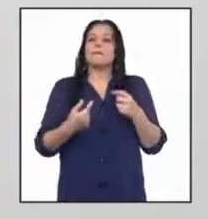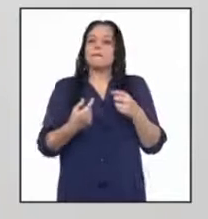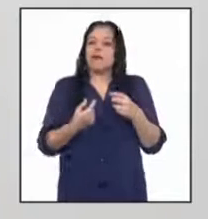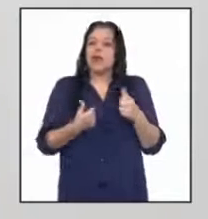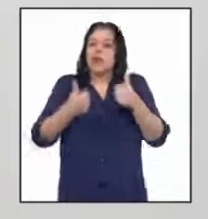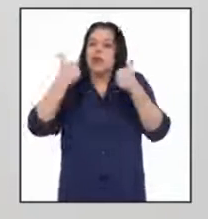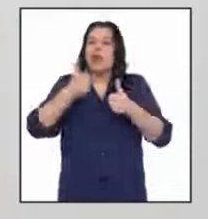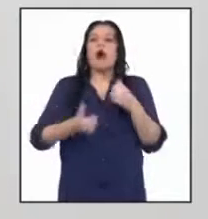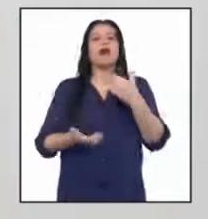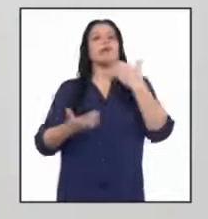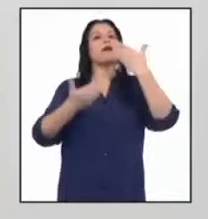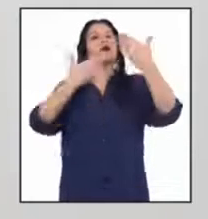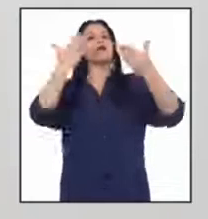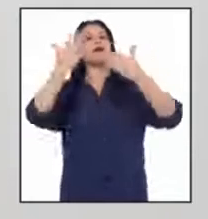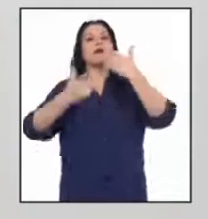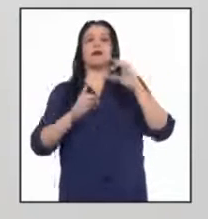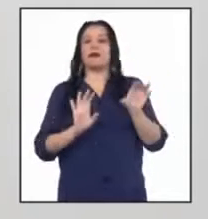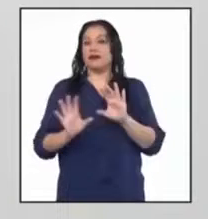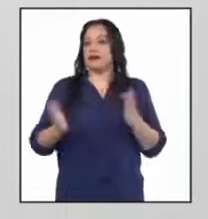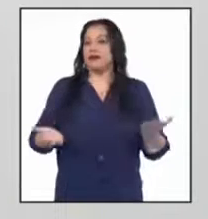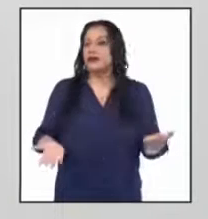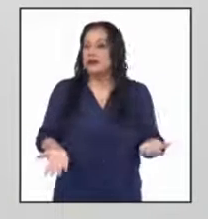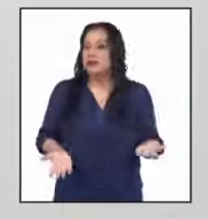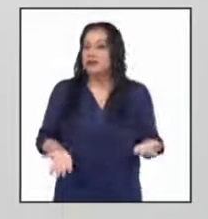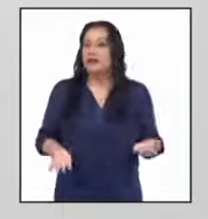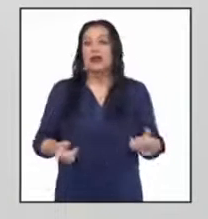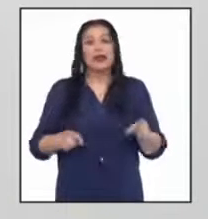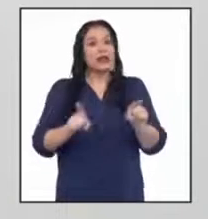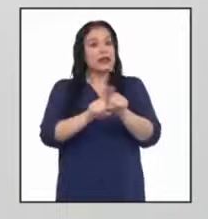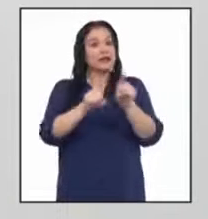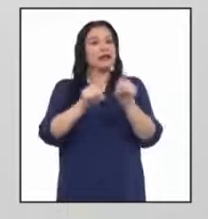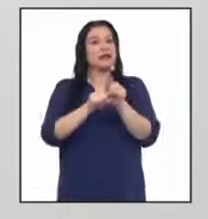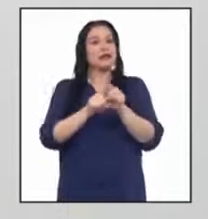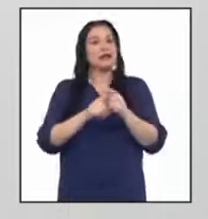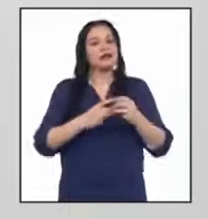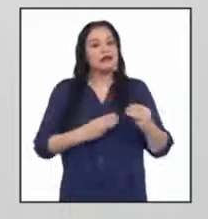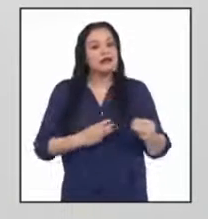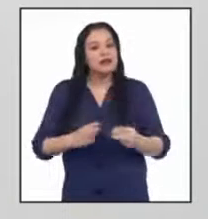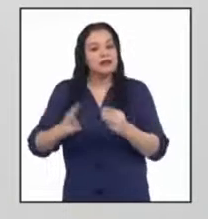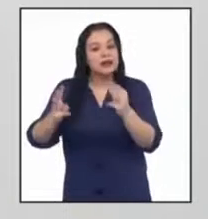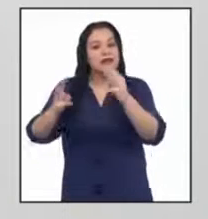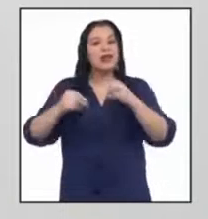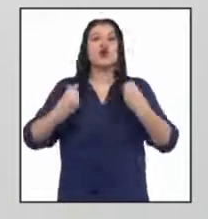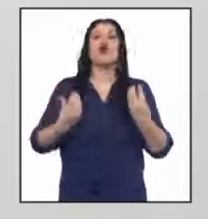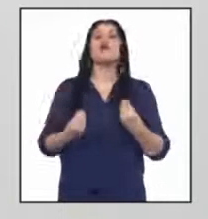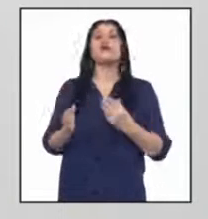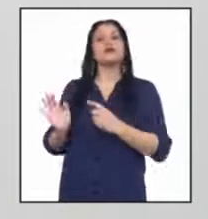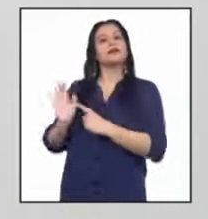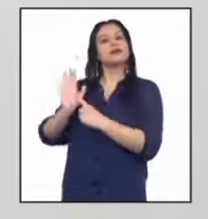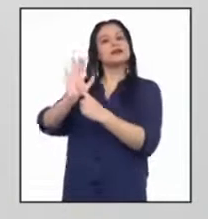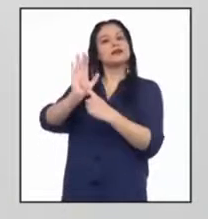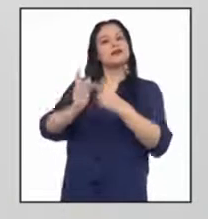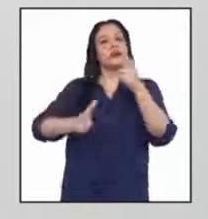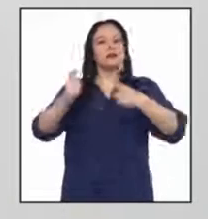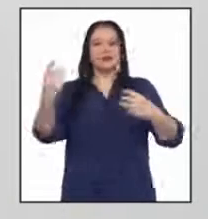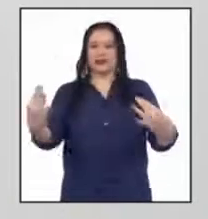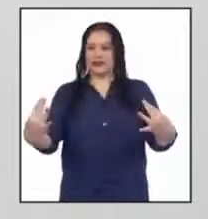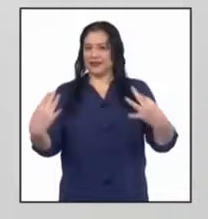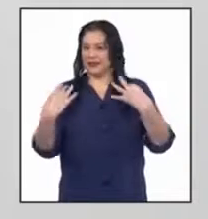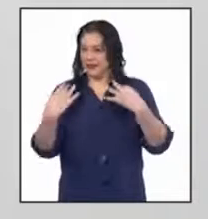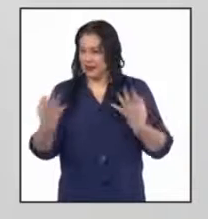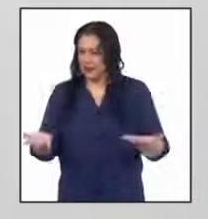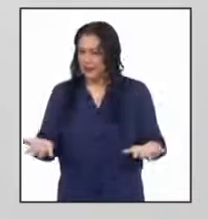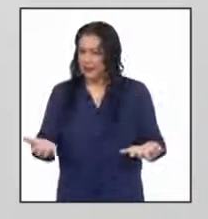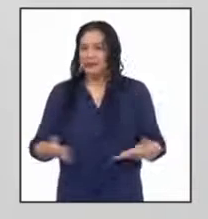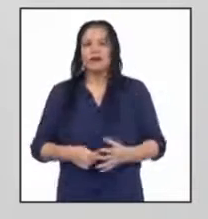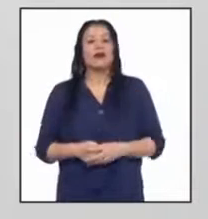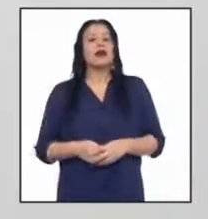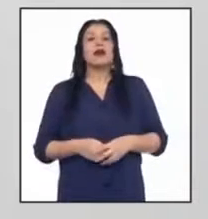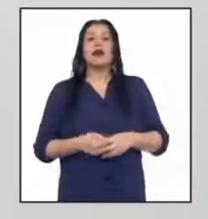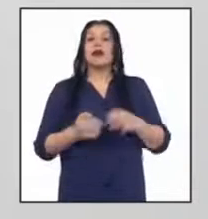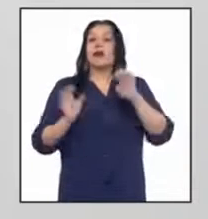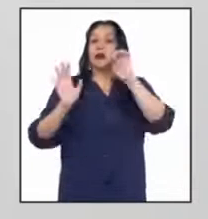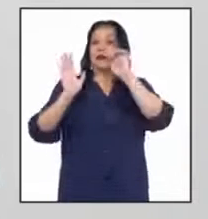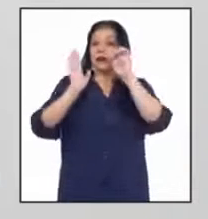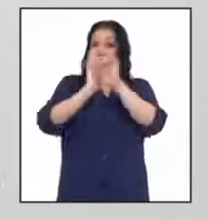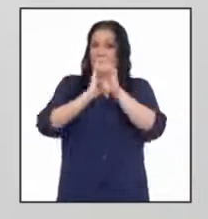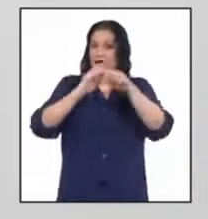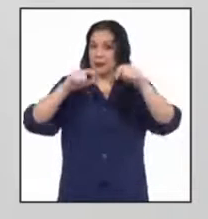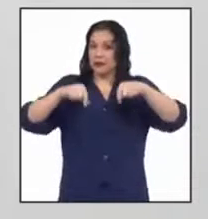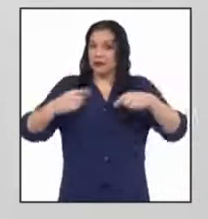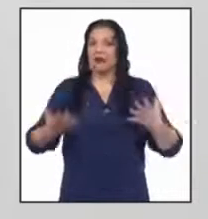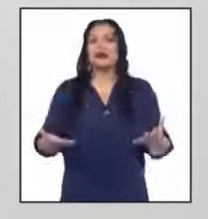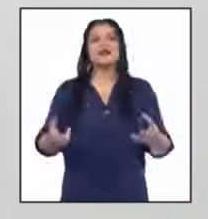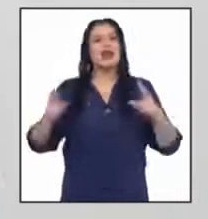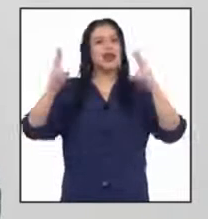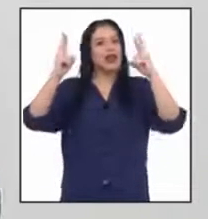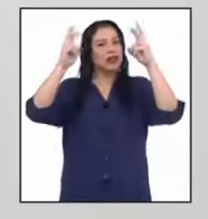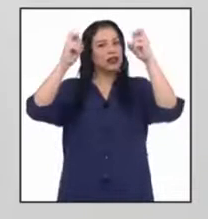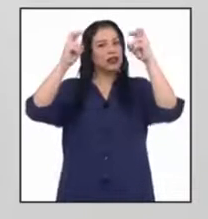monólogo que uno va a desarrollar y también la forma en que se va a presentar al público. Por ejemplo, en este caso, que